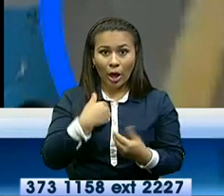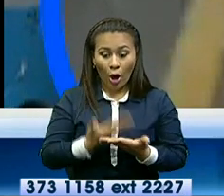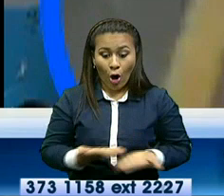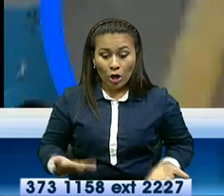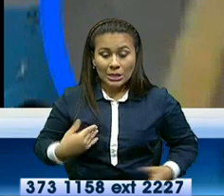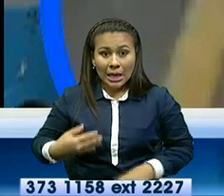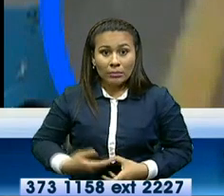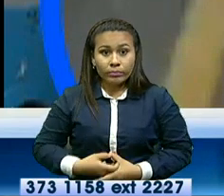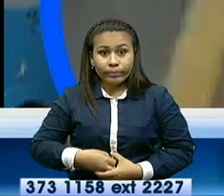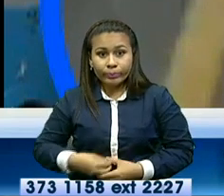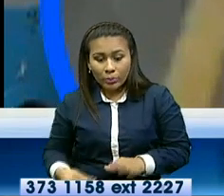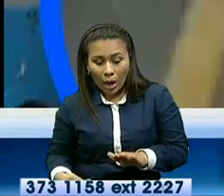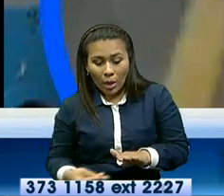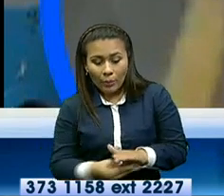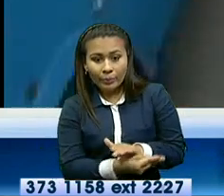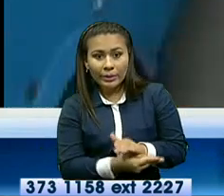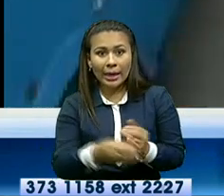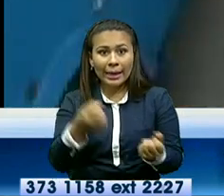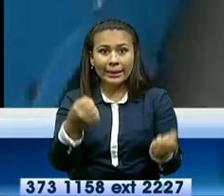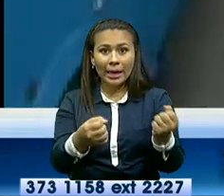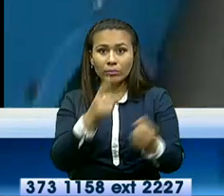pertenencias bajo el automóvil.